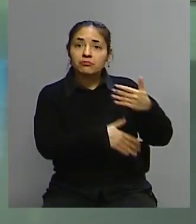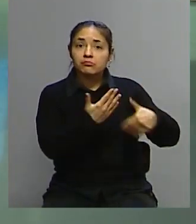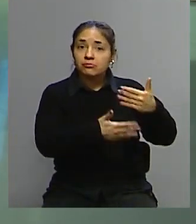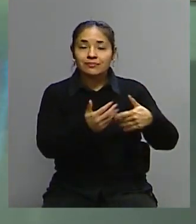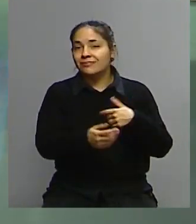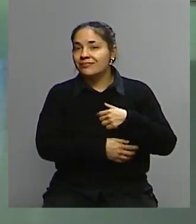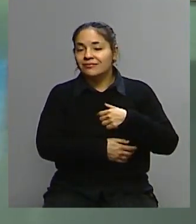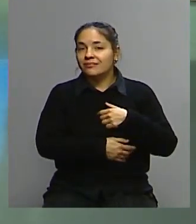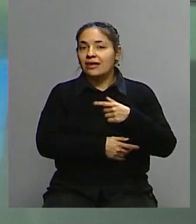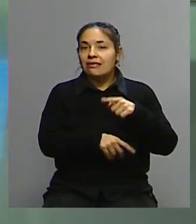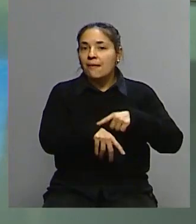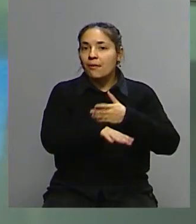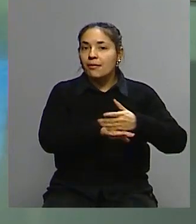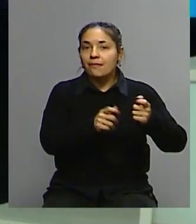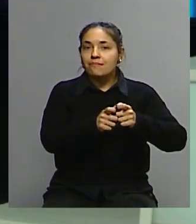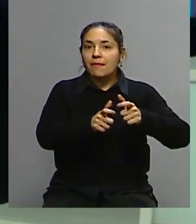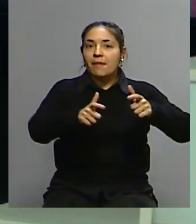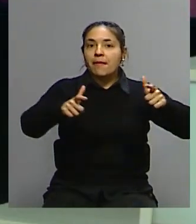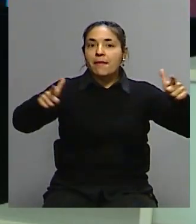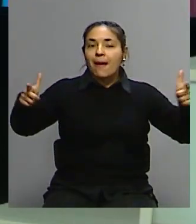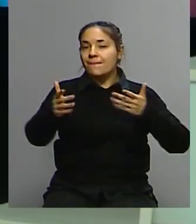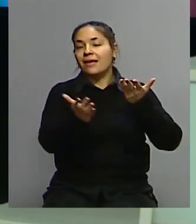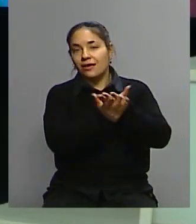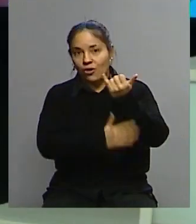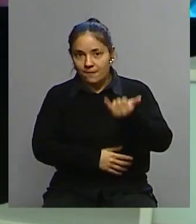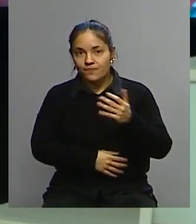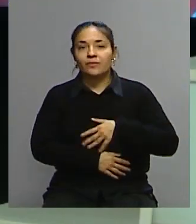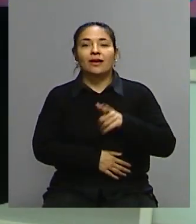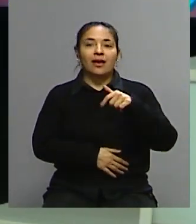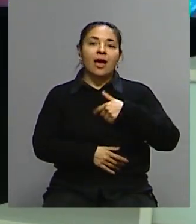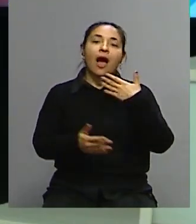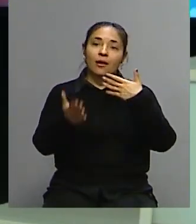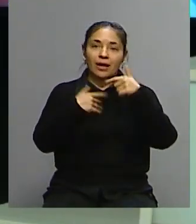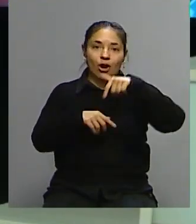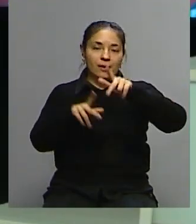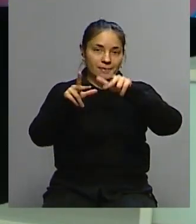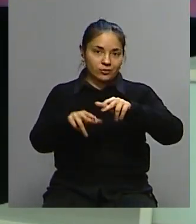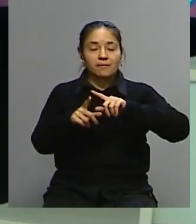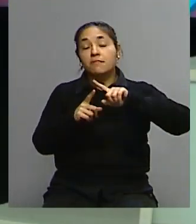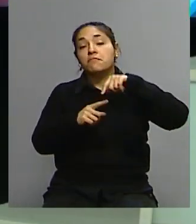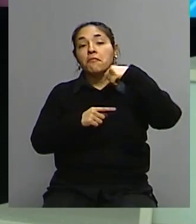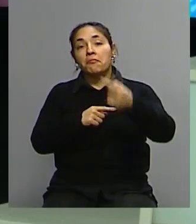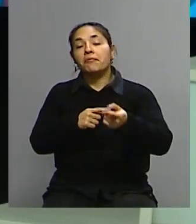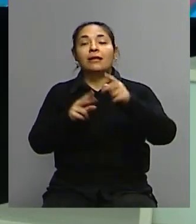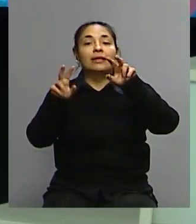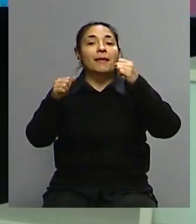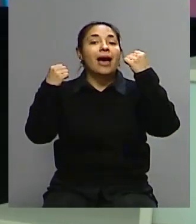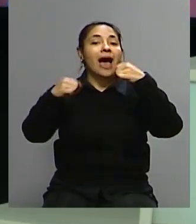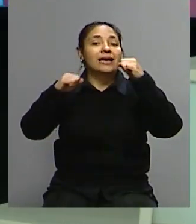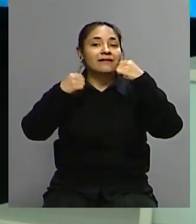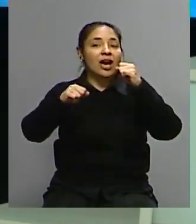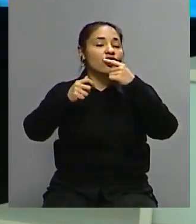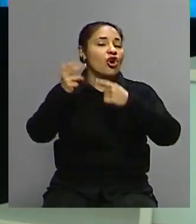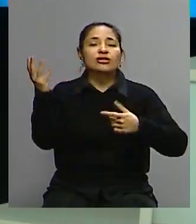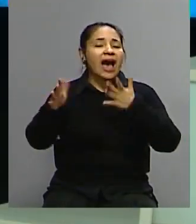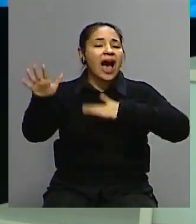eso y destinamos recursos. Bueno, hablando de eso, en el próximo bloque, porque nos tenemos que ir a una pausa, vamos a hablar un poco de las actividades que se vienen desarrollando